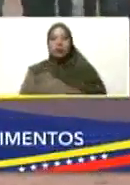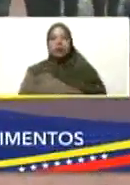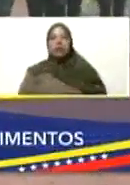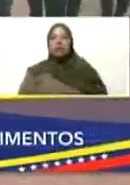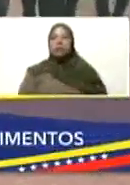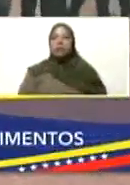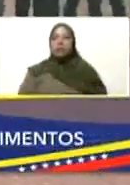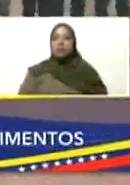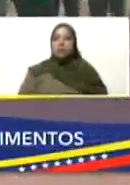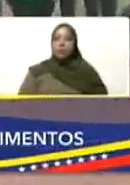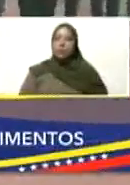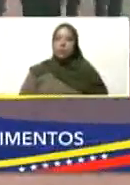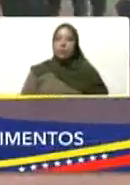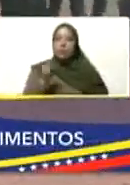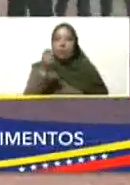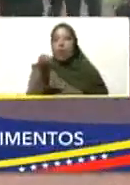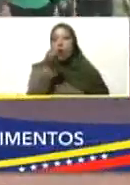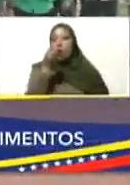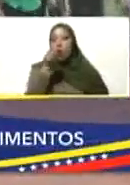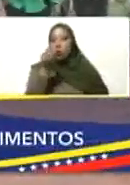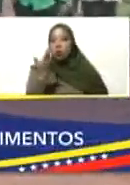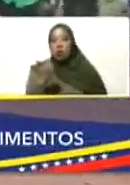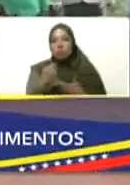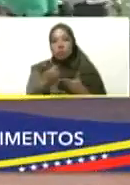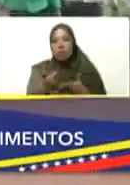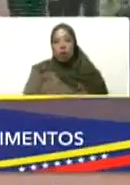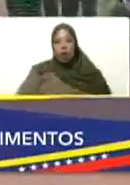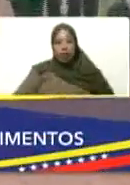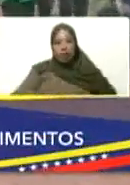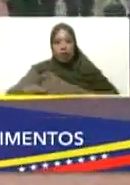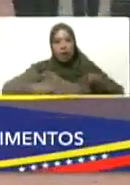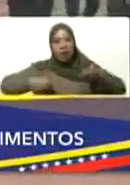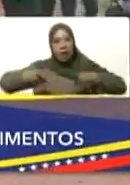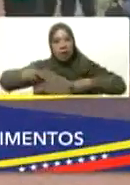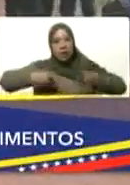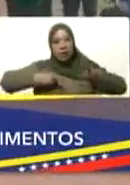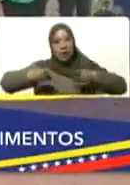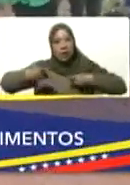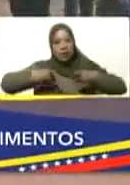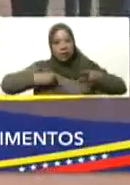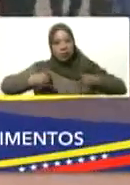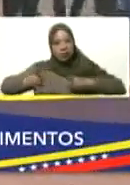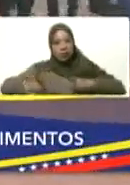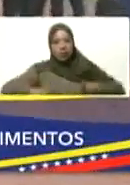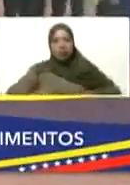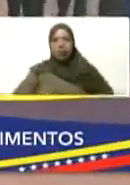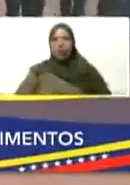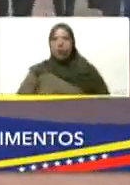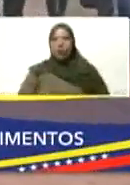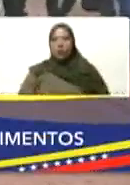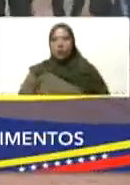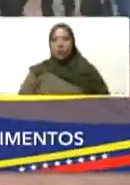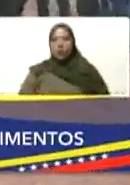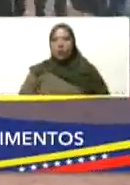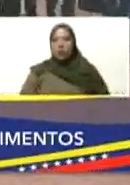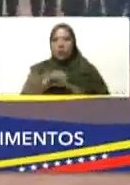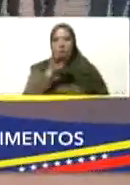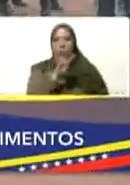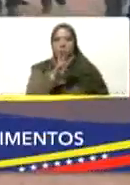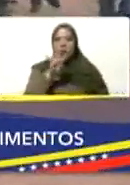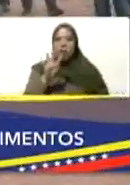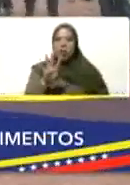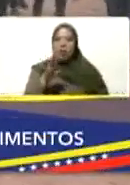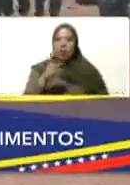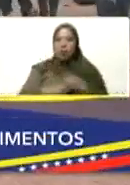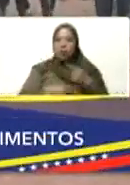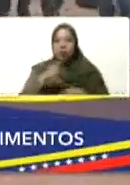La soya es un elemento fundamental para la dieta de Venezuela. 43% de proteína contiene la soya,